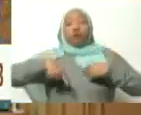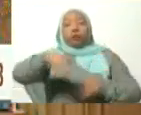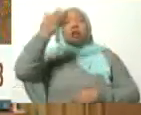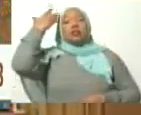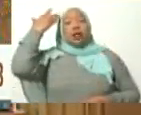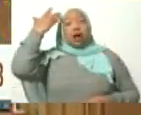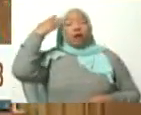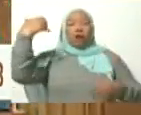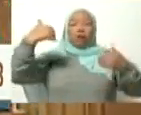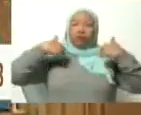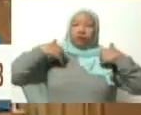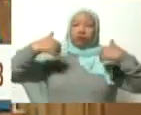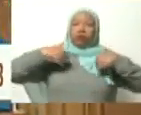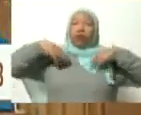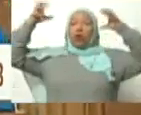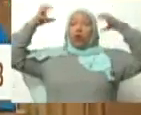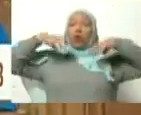que afrontar